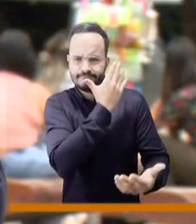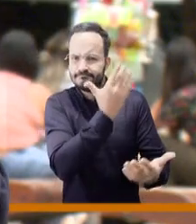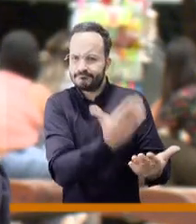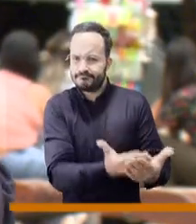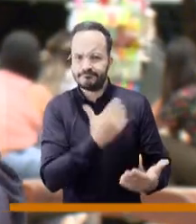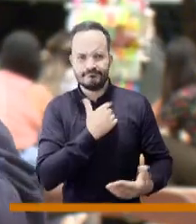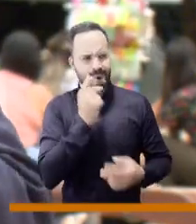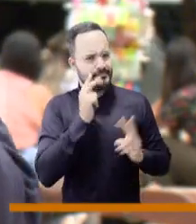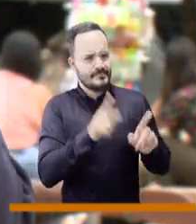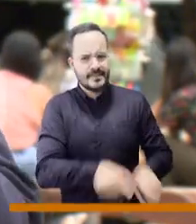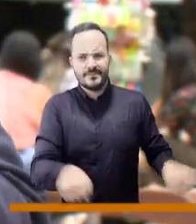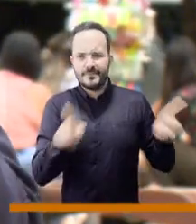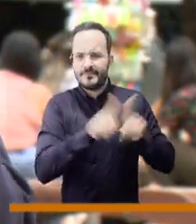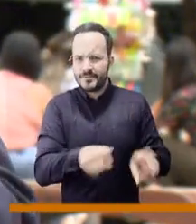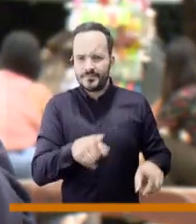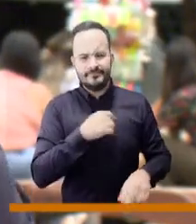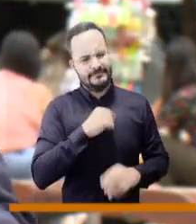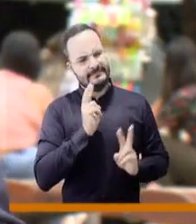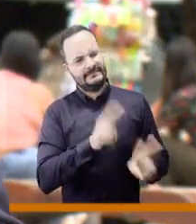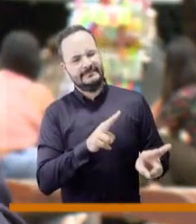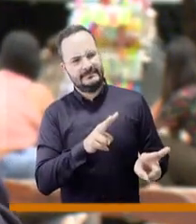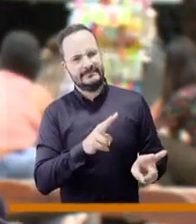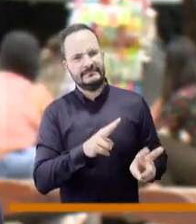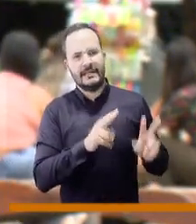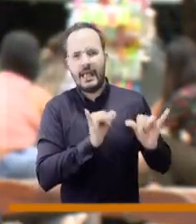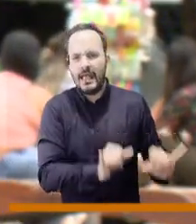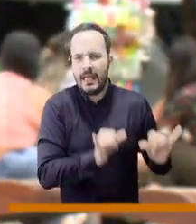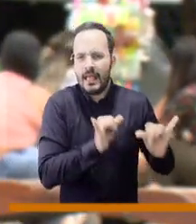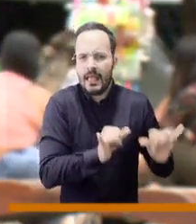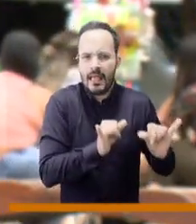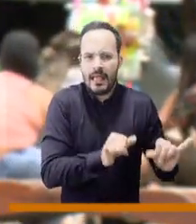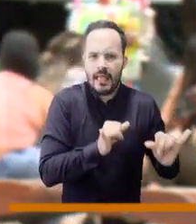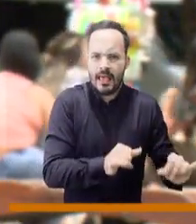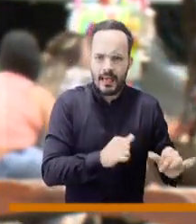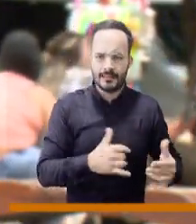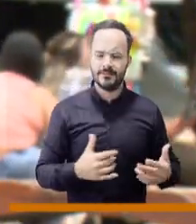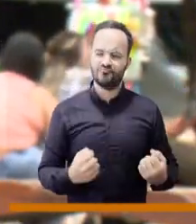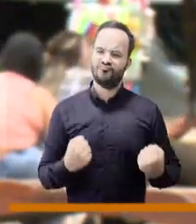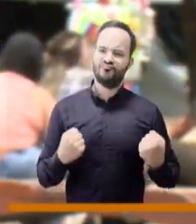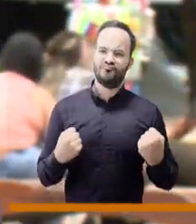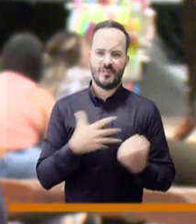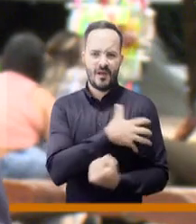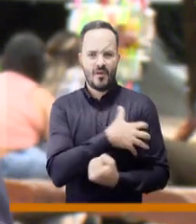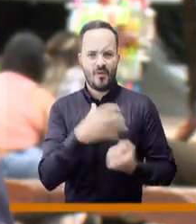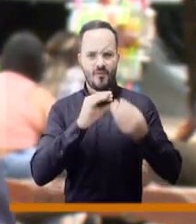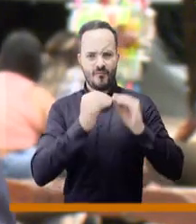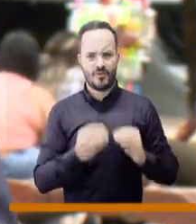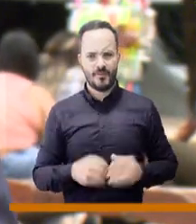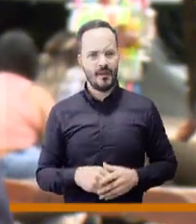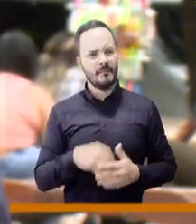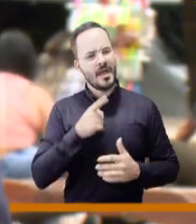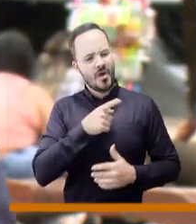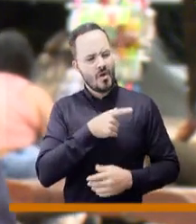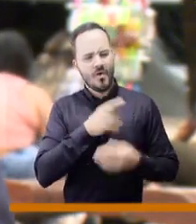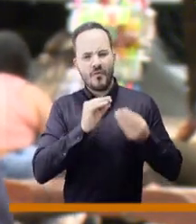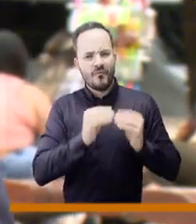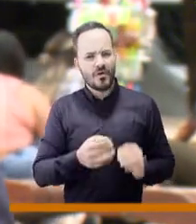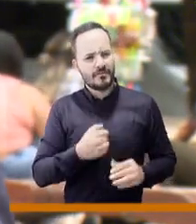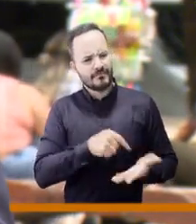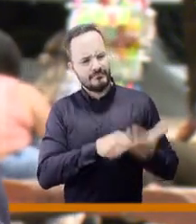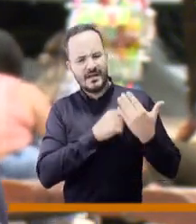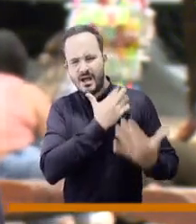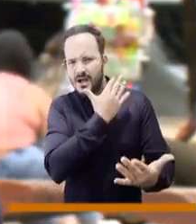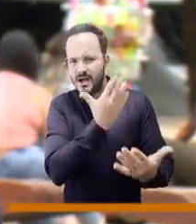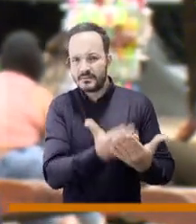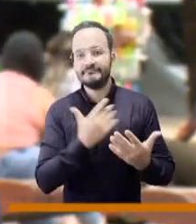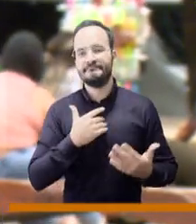pasado año tras año, década tras década, ahí anquilosadas en el poder, esa cultura de la muerte.